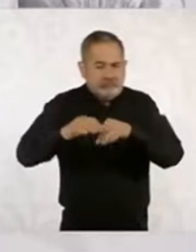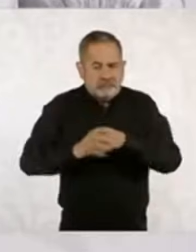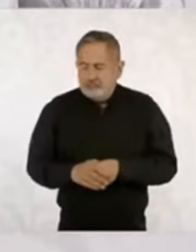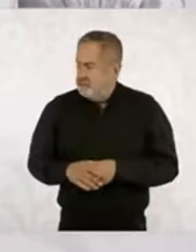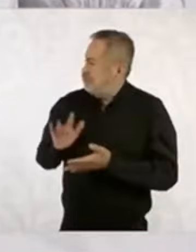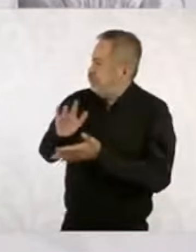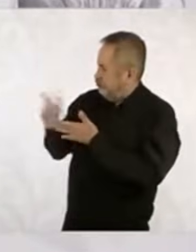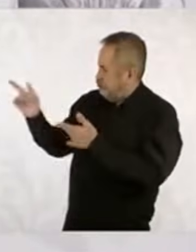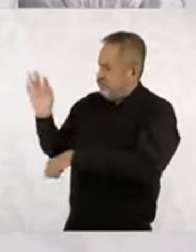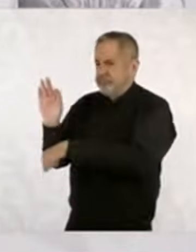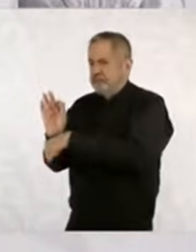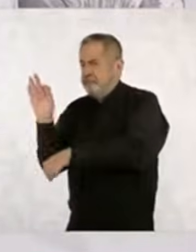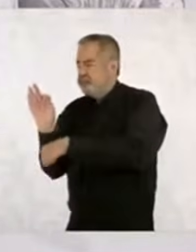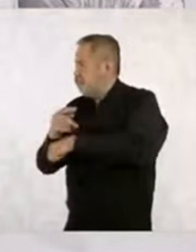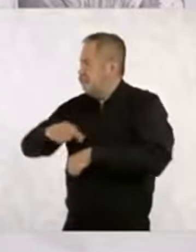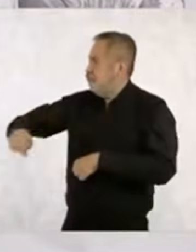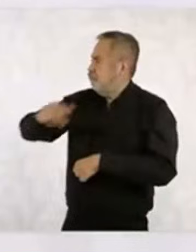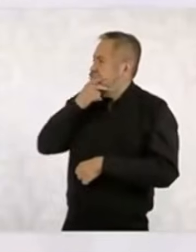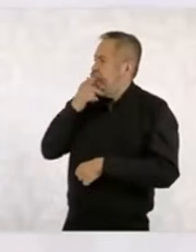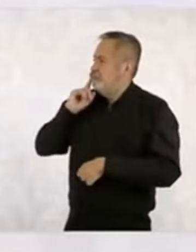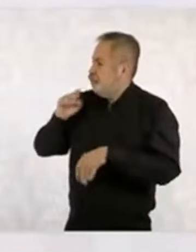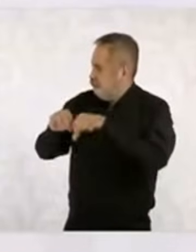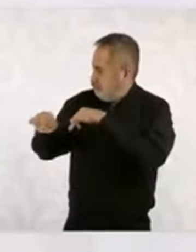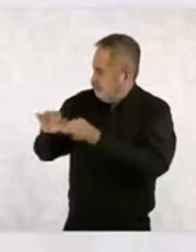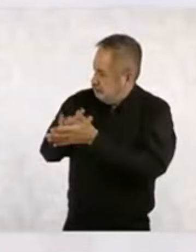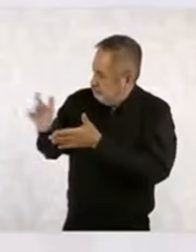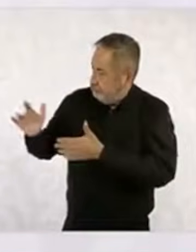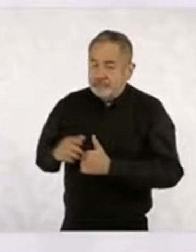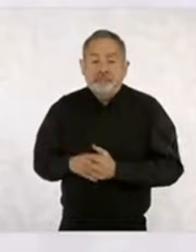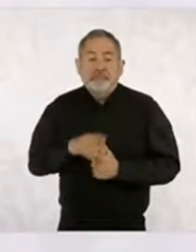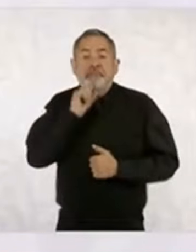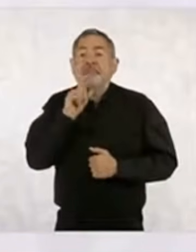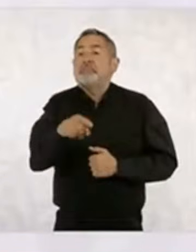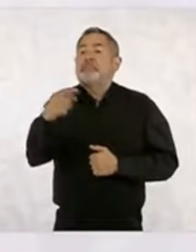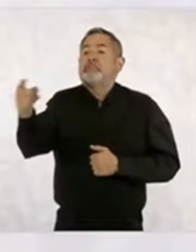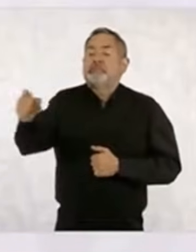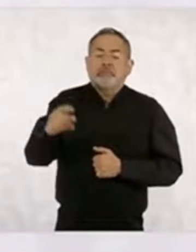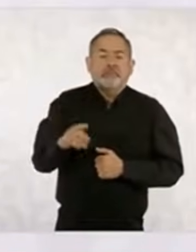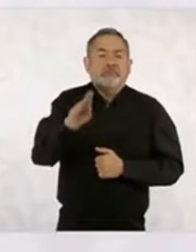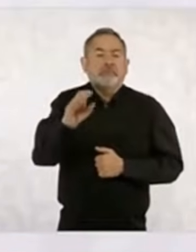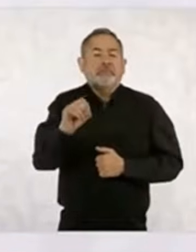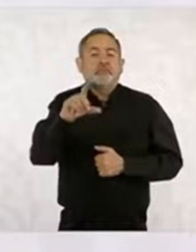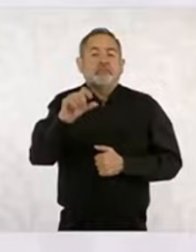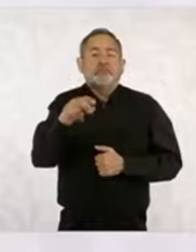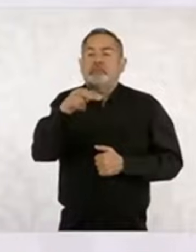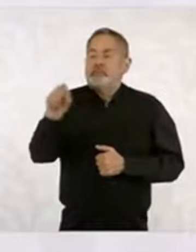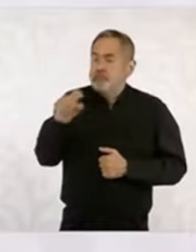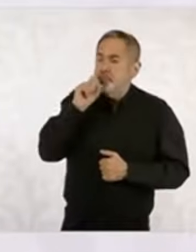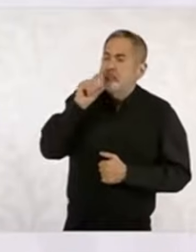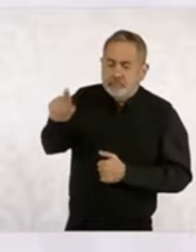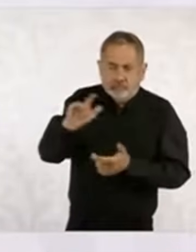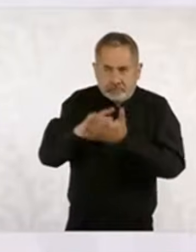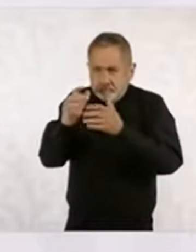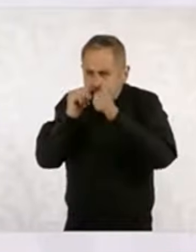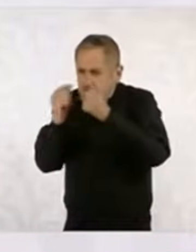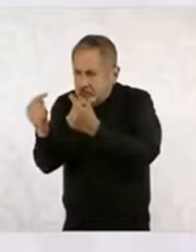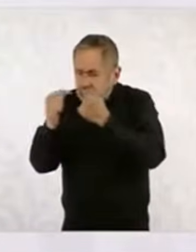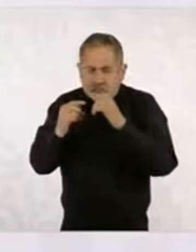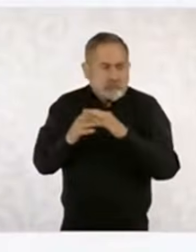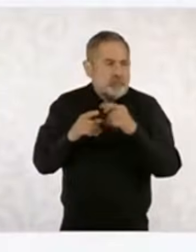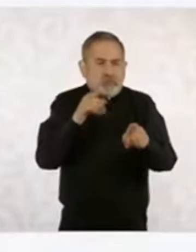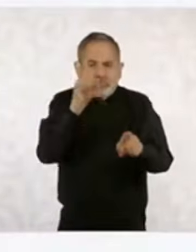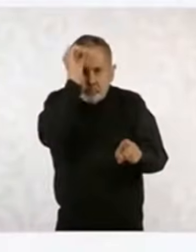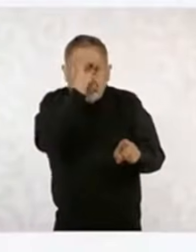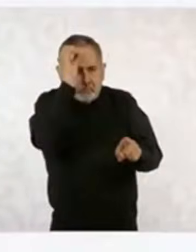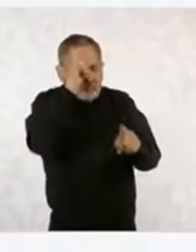trabajadores. De igual manera, le agradecemos al maestro Marat Bolaños por escucharnos a todos con los distintos puntos de vista